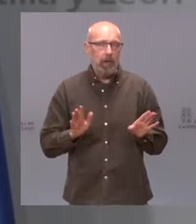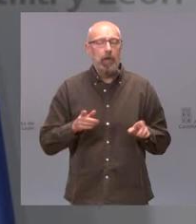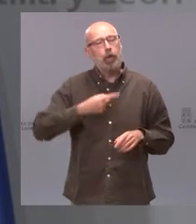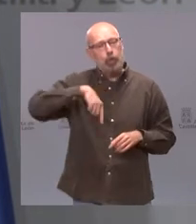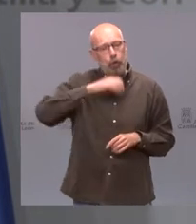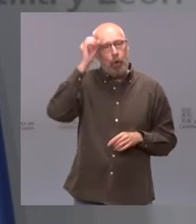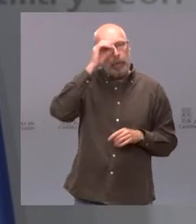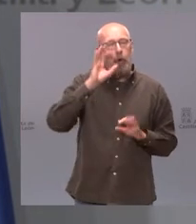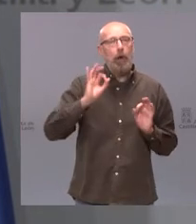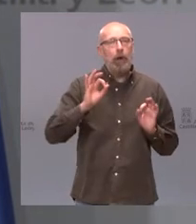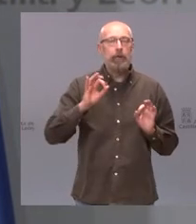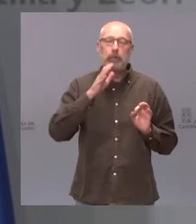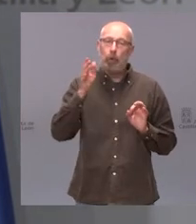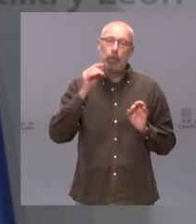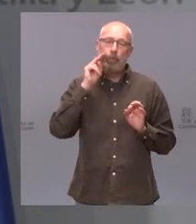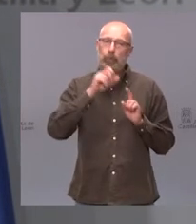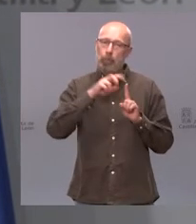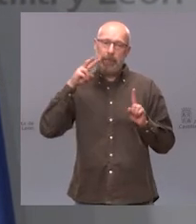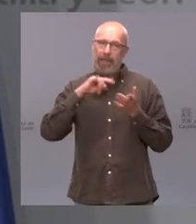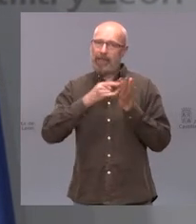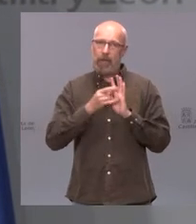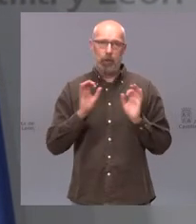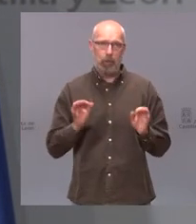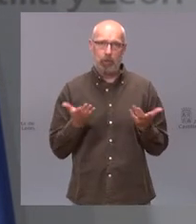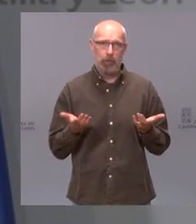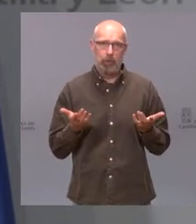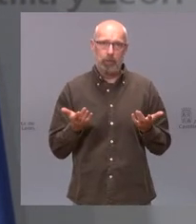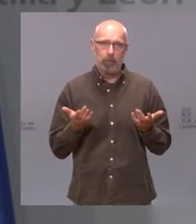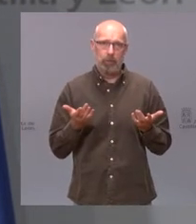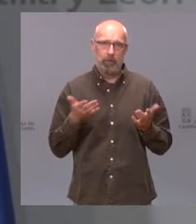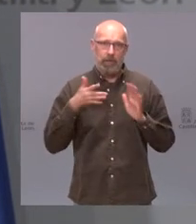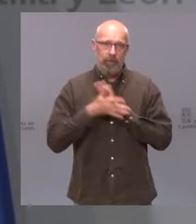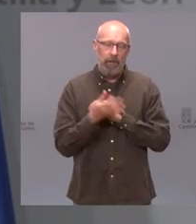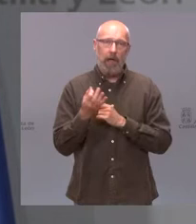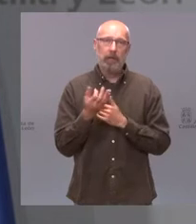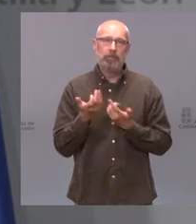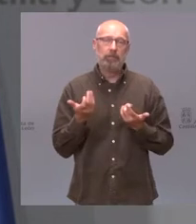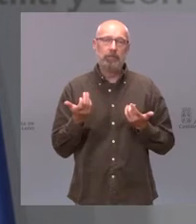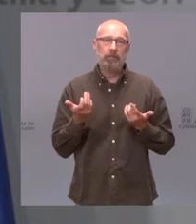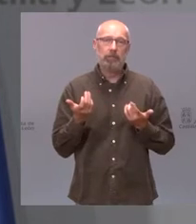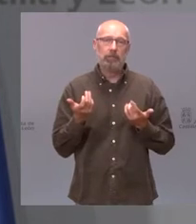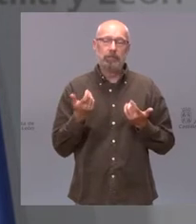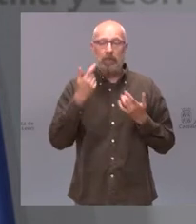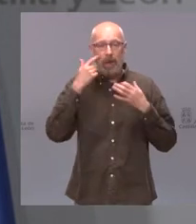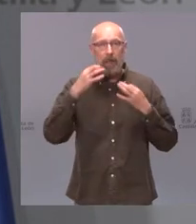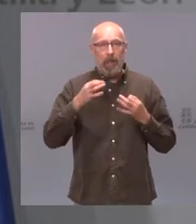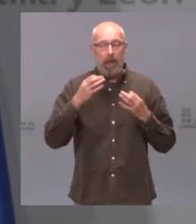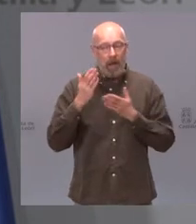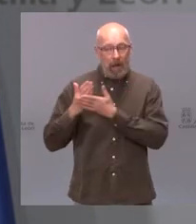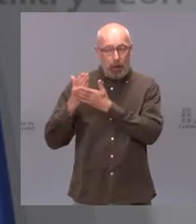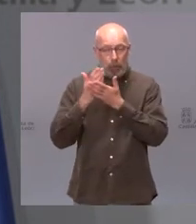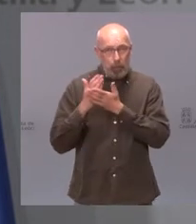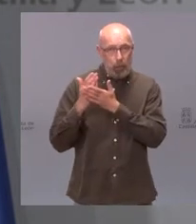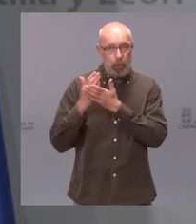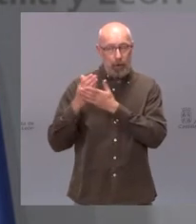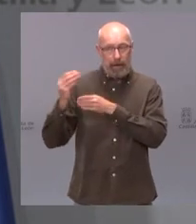nuestra opinión técnica a este respecto, es que no hay ninguna demostración, que el estudio realizado